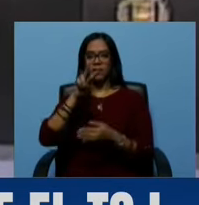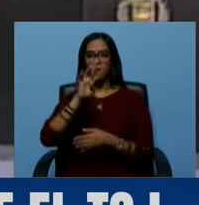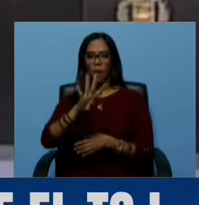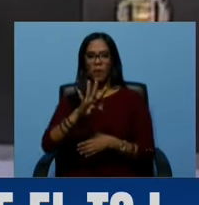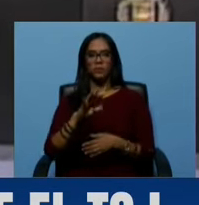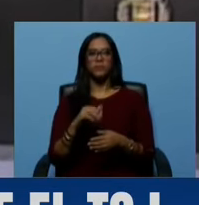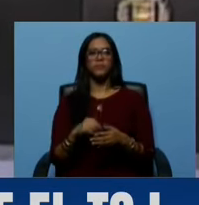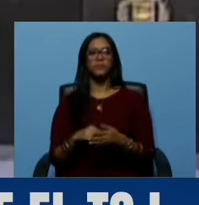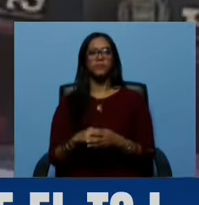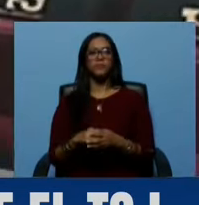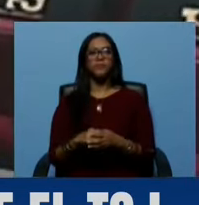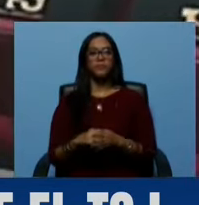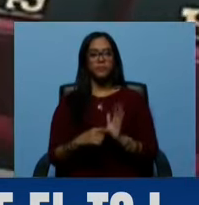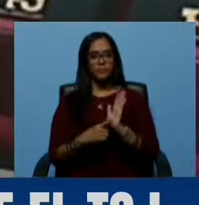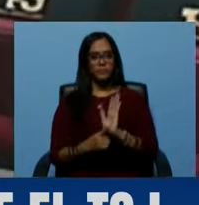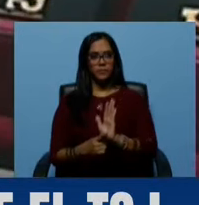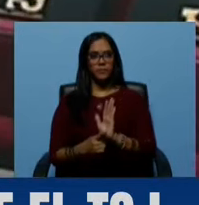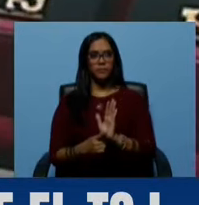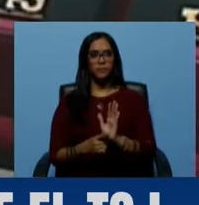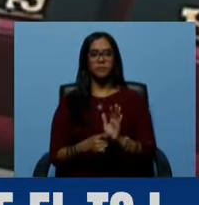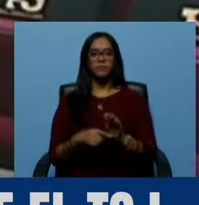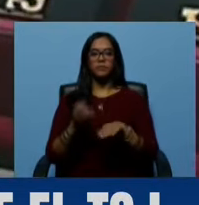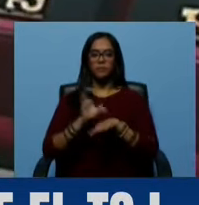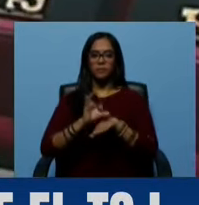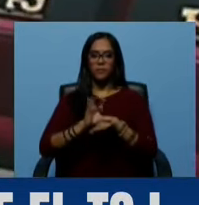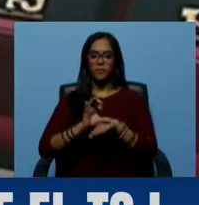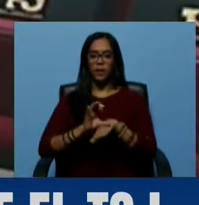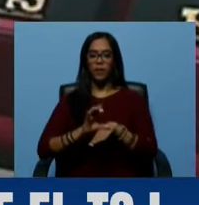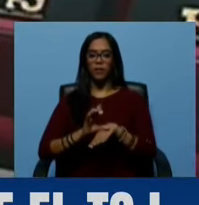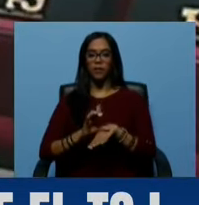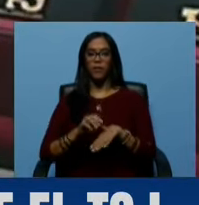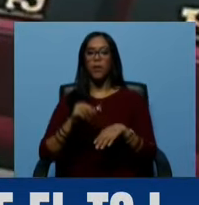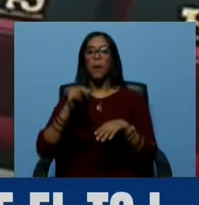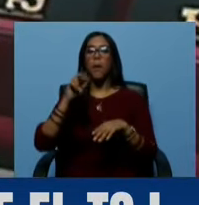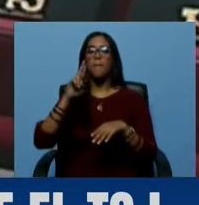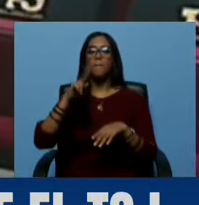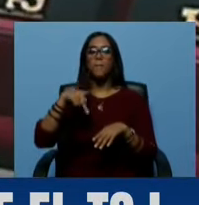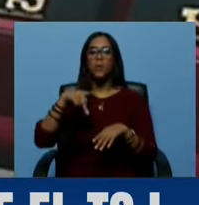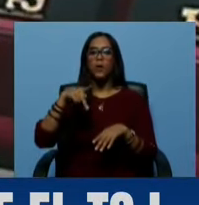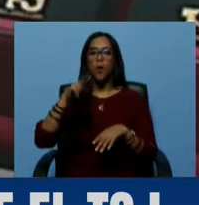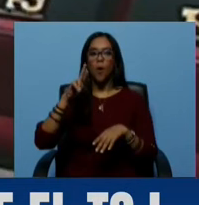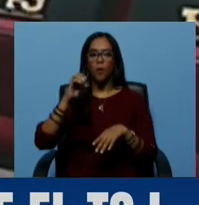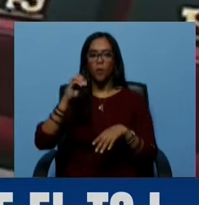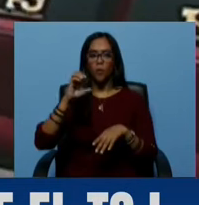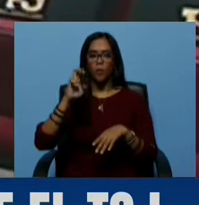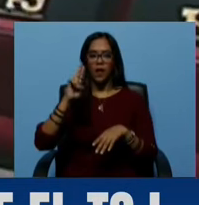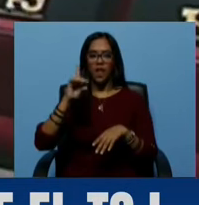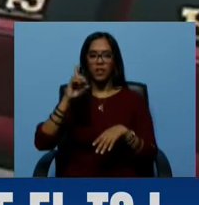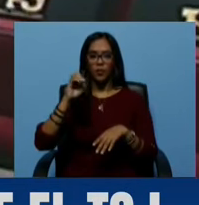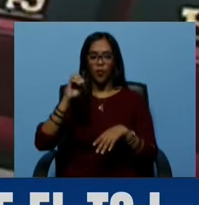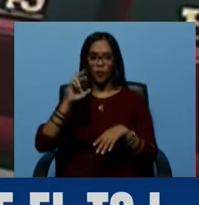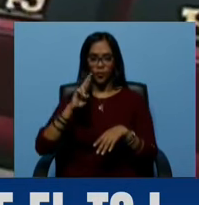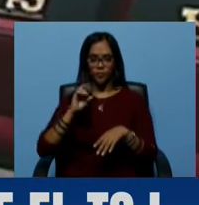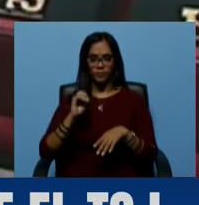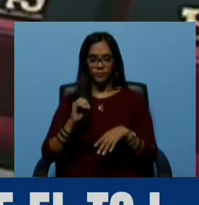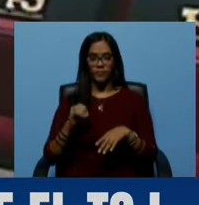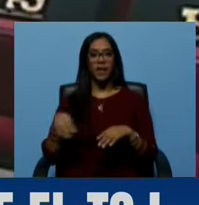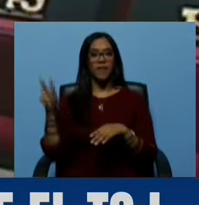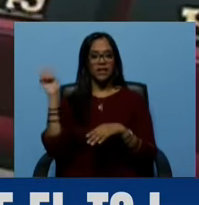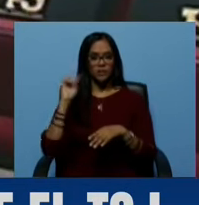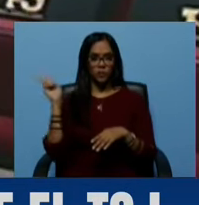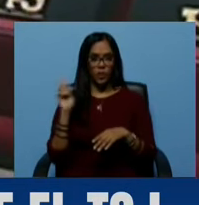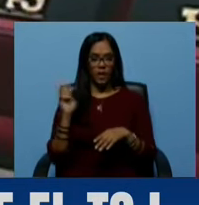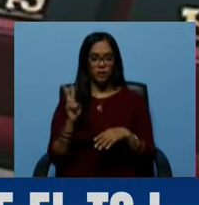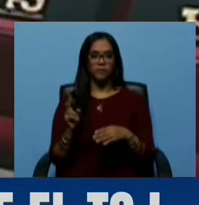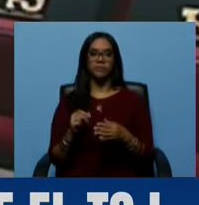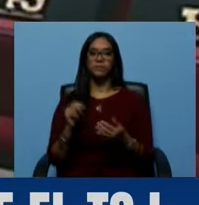en ese momento representado por el ciudadano procurador general de la República Bolivariana de Venezuela, Reinaldo Enrique Muñoz Pedrosa. Una vez que